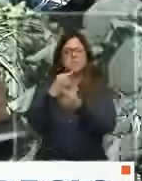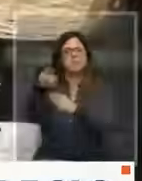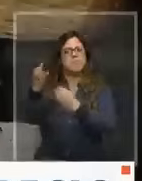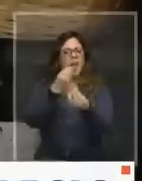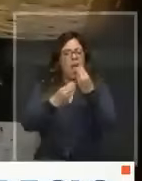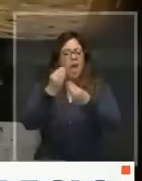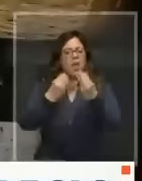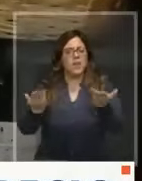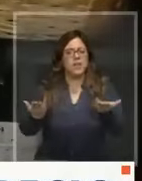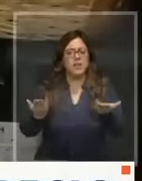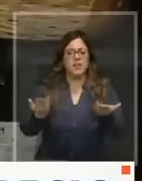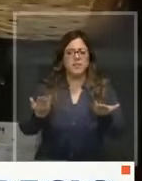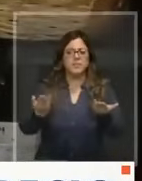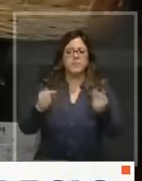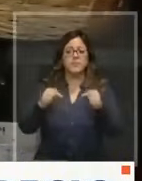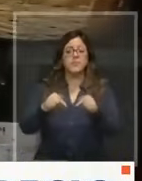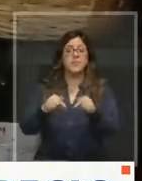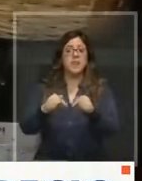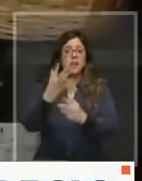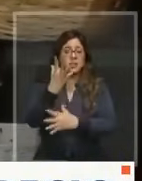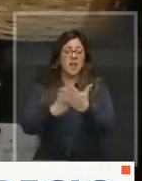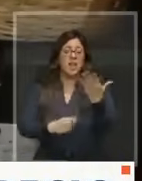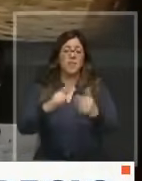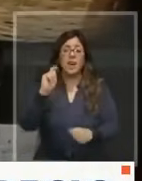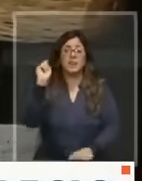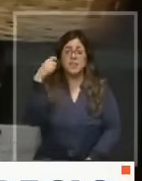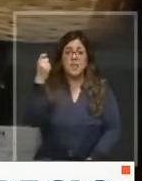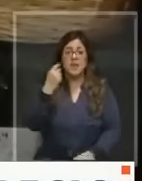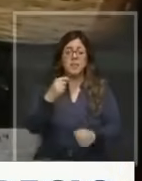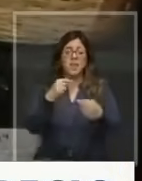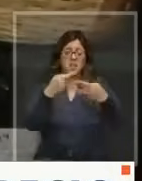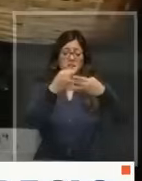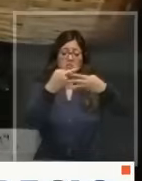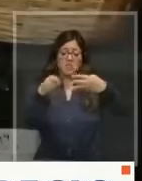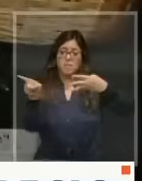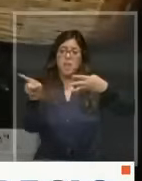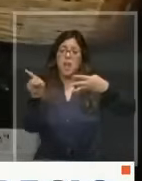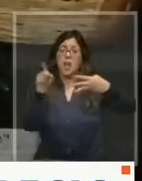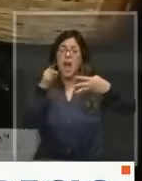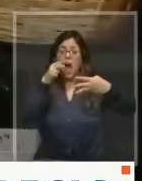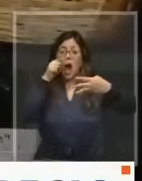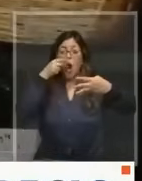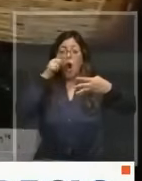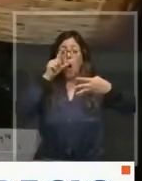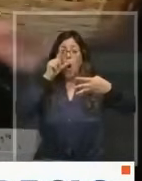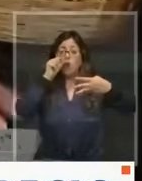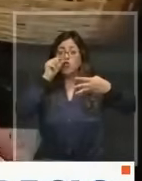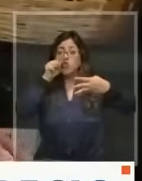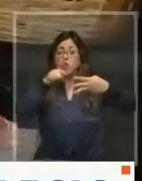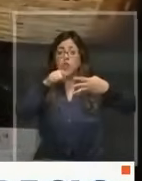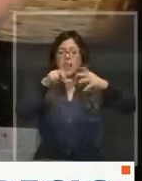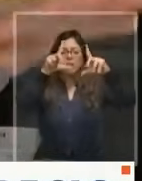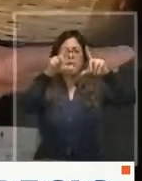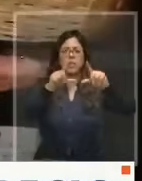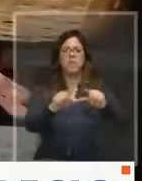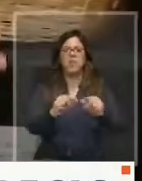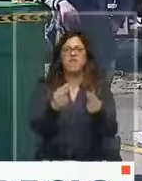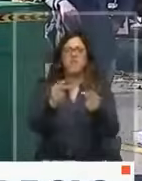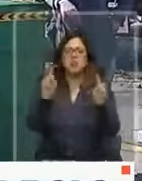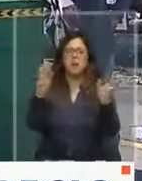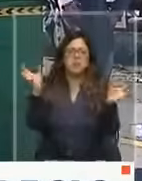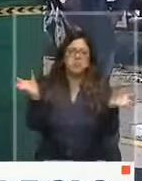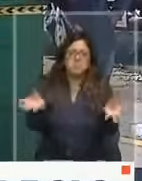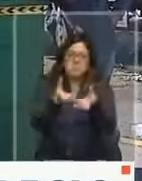alimentos? Ya terminando septiembre, a principios de octubre ya empiezan a bajar lo que es todo